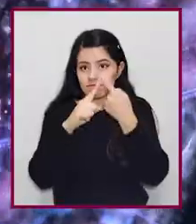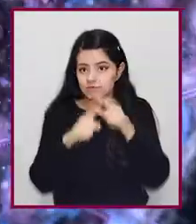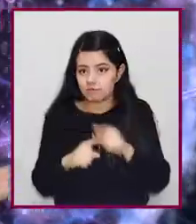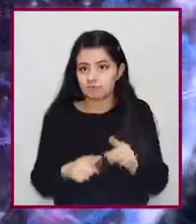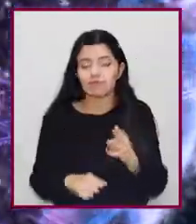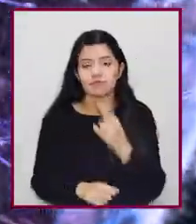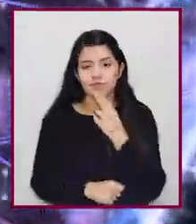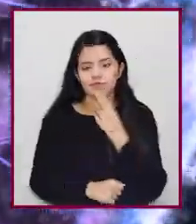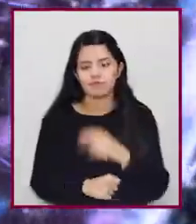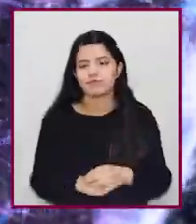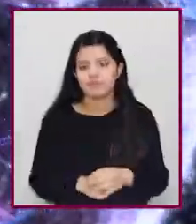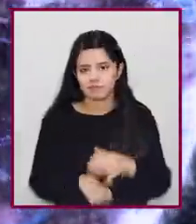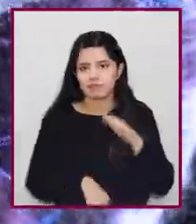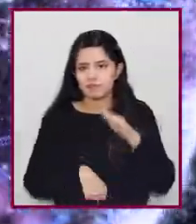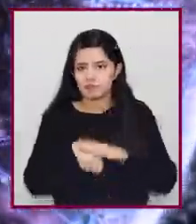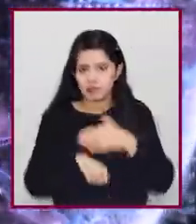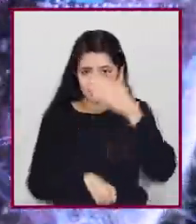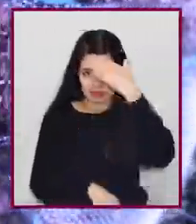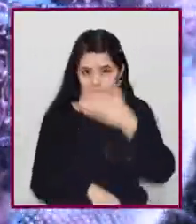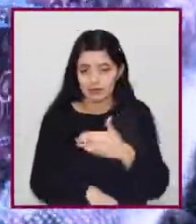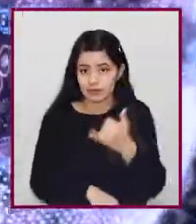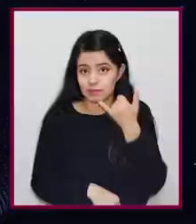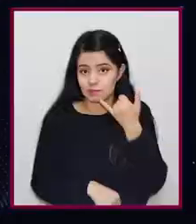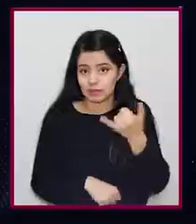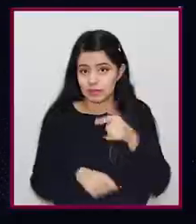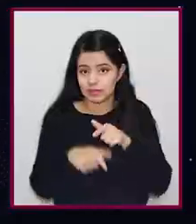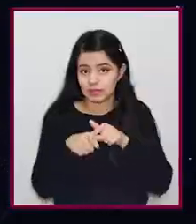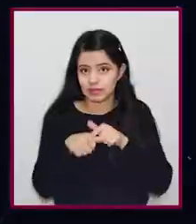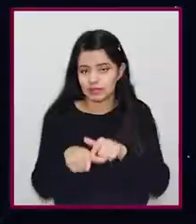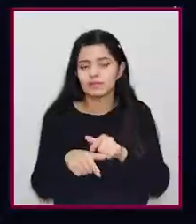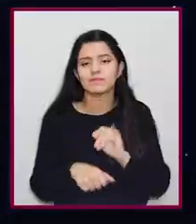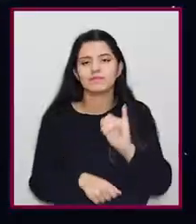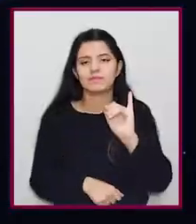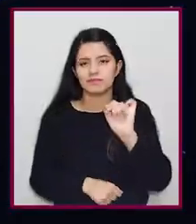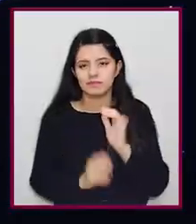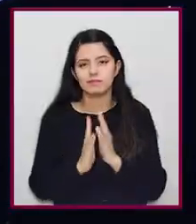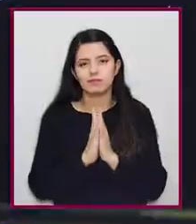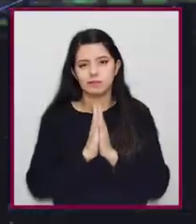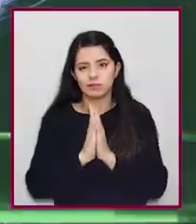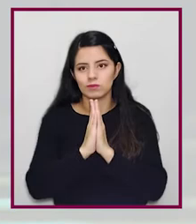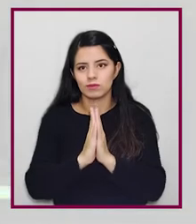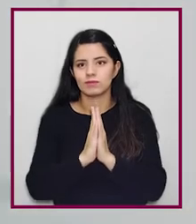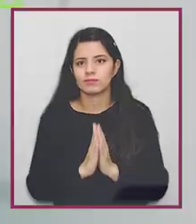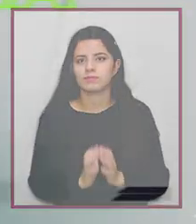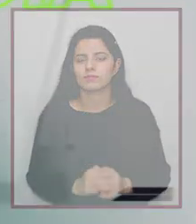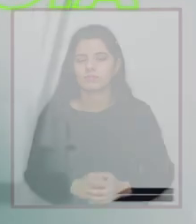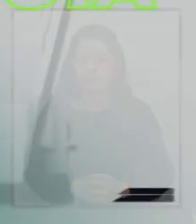tampoco. Ya quiero saber más. ¿Seguimos con la llamada de Alberto? Sí, por favor.